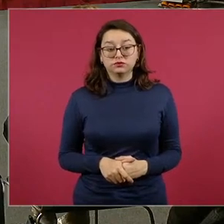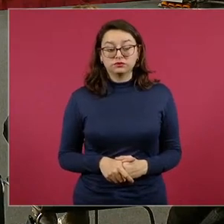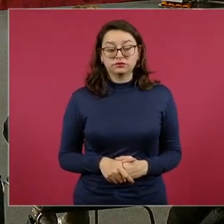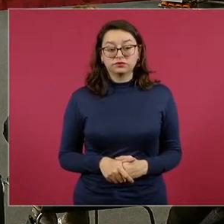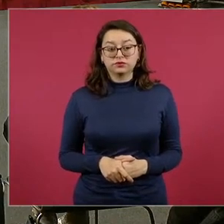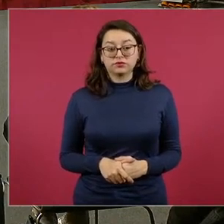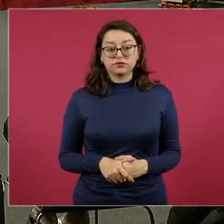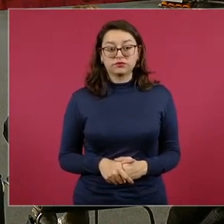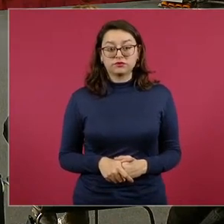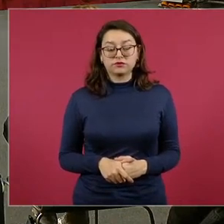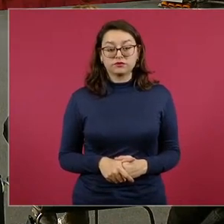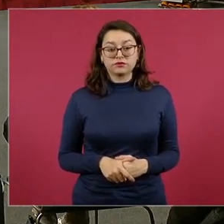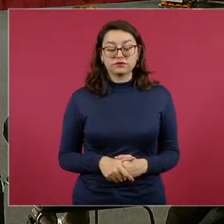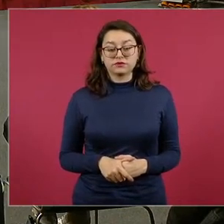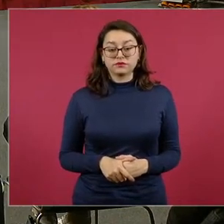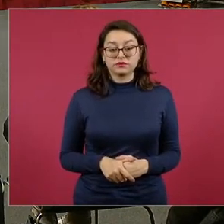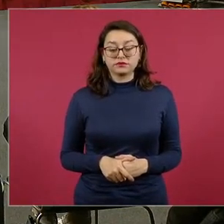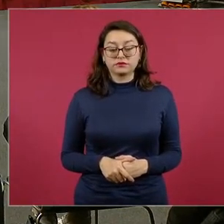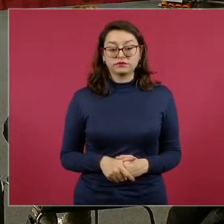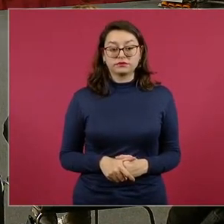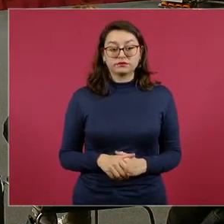Y todavía,